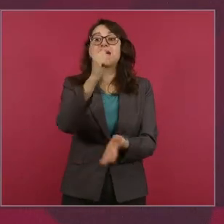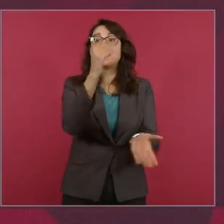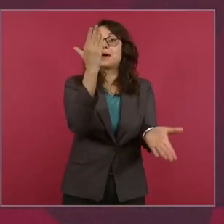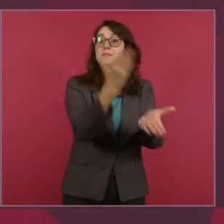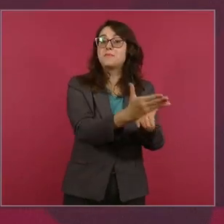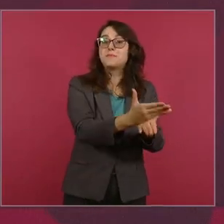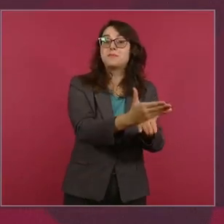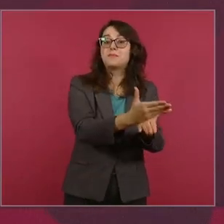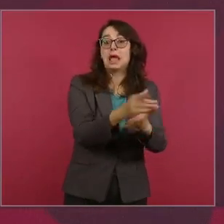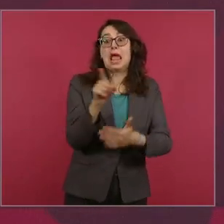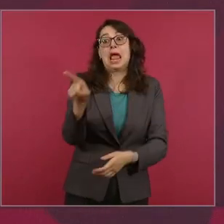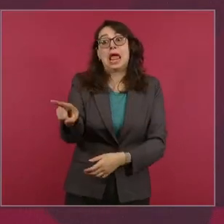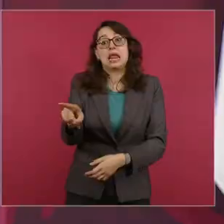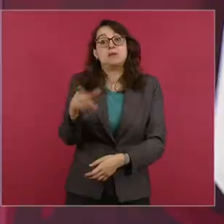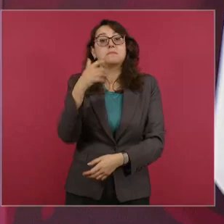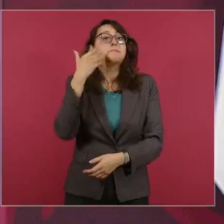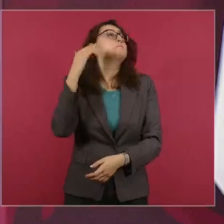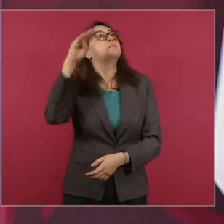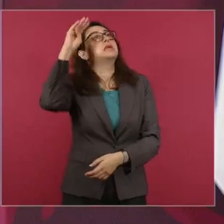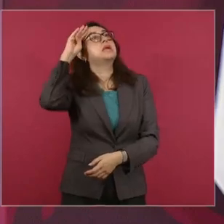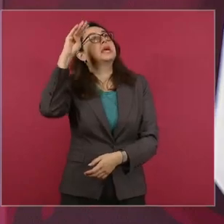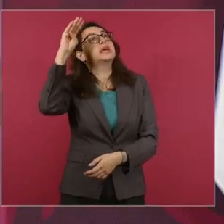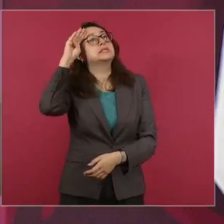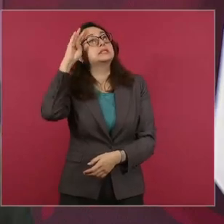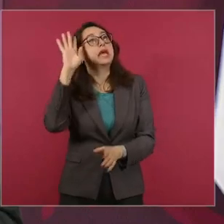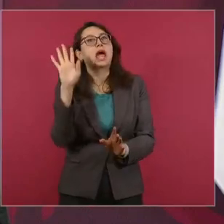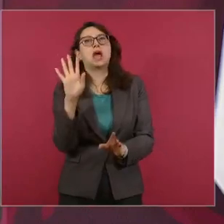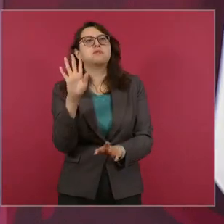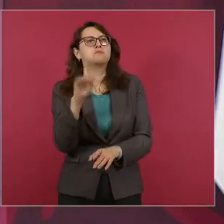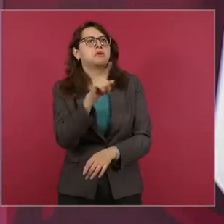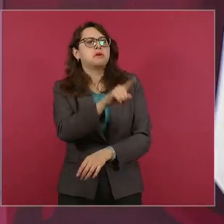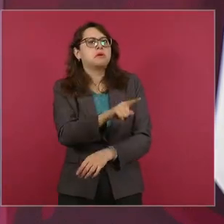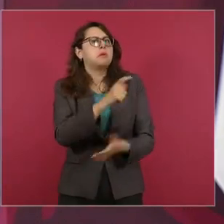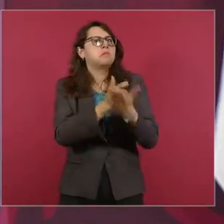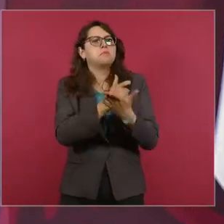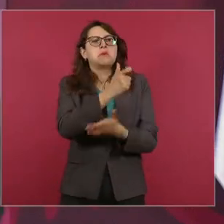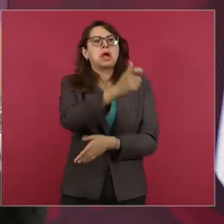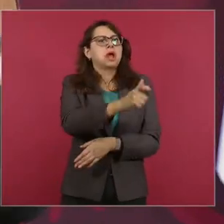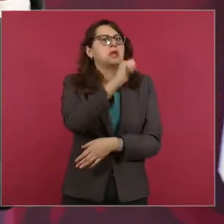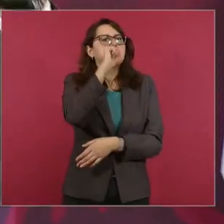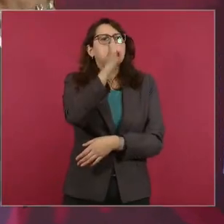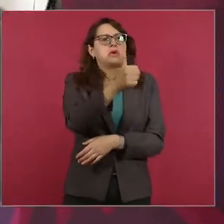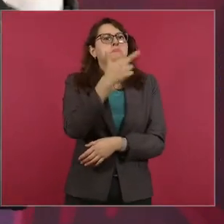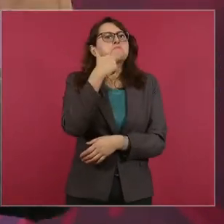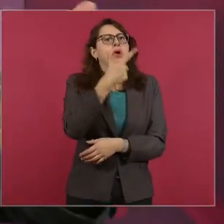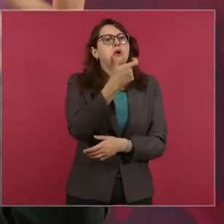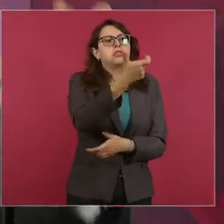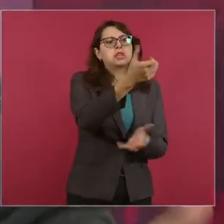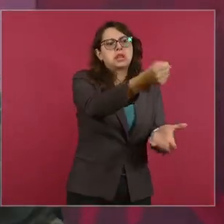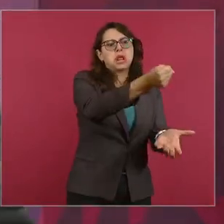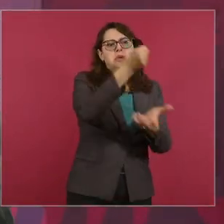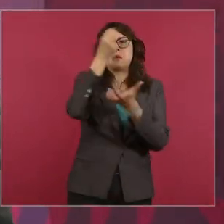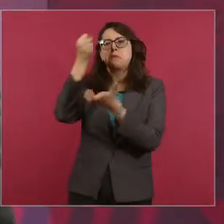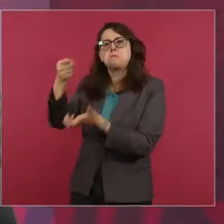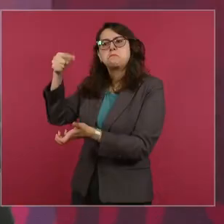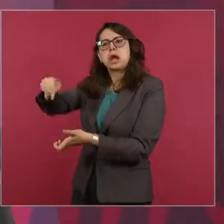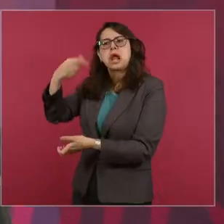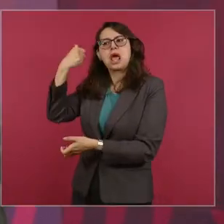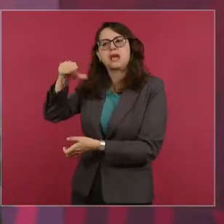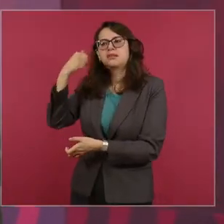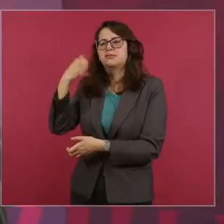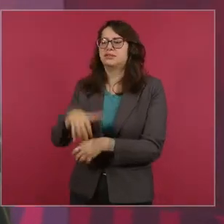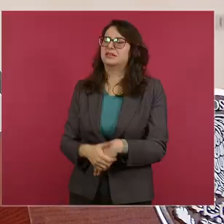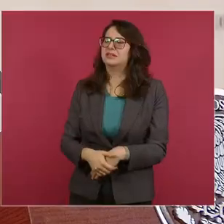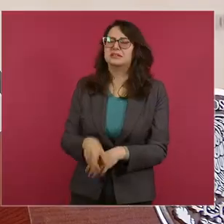lo estaba planteando. Fíjense lo irresponsable, pero además lo elemental y